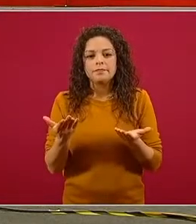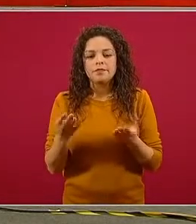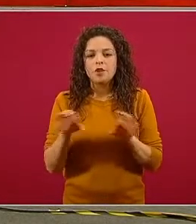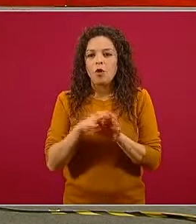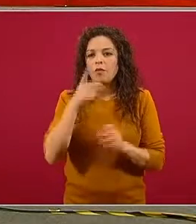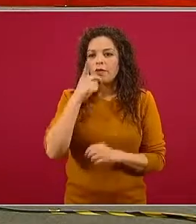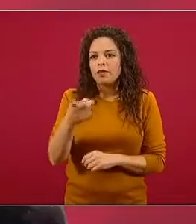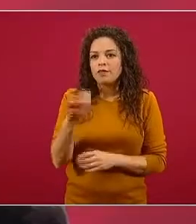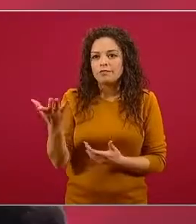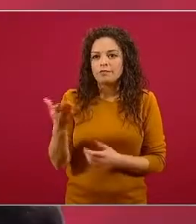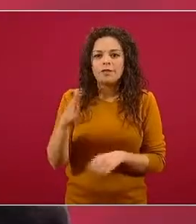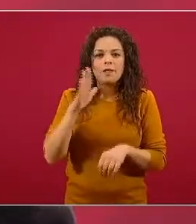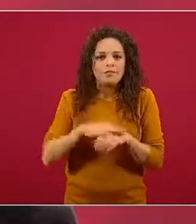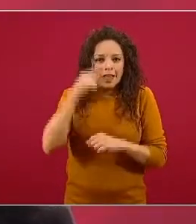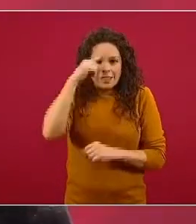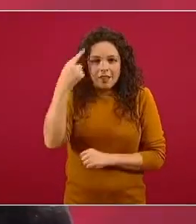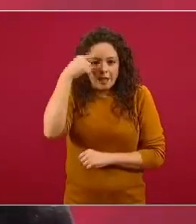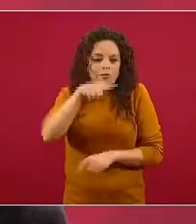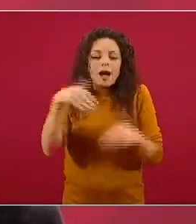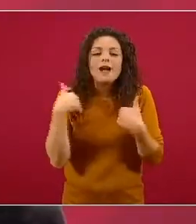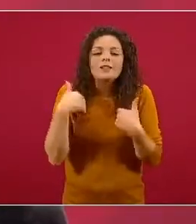vernácula, pero se iban cosechando